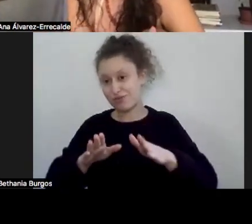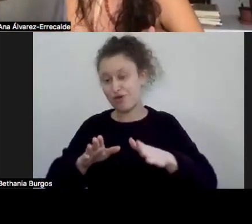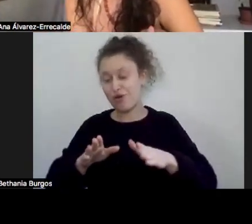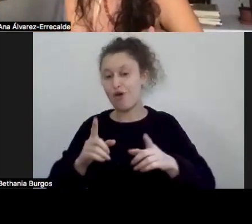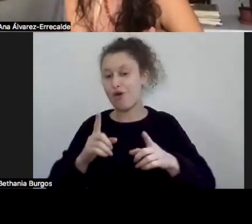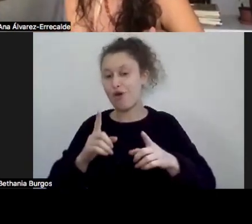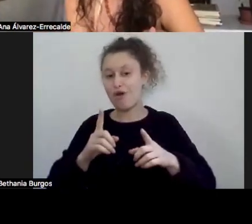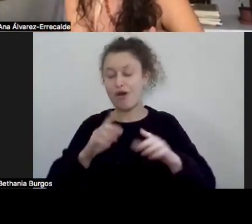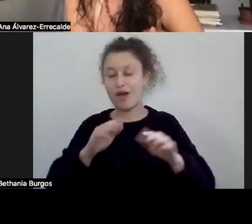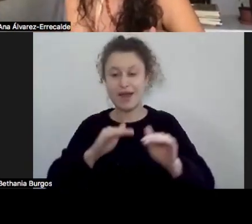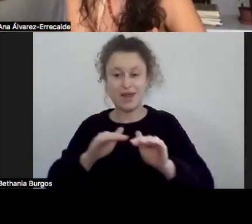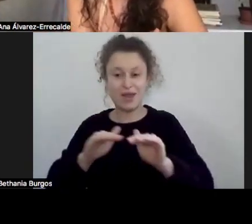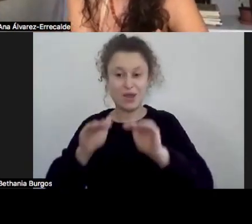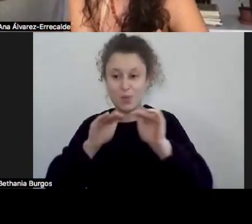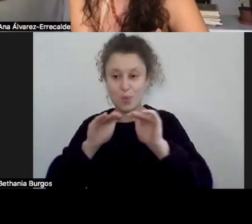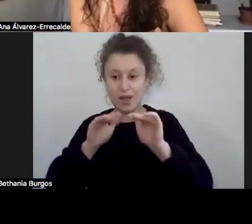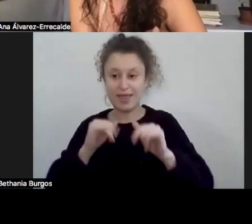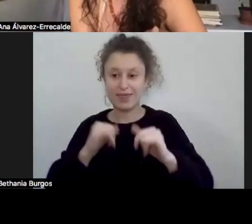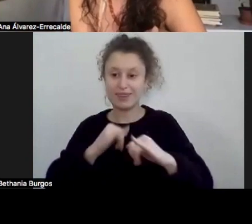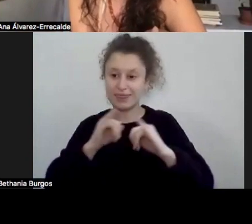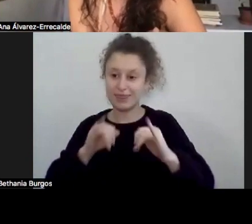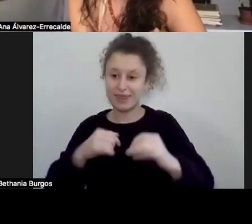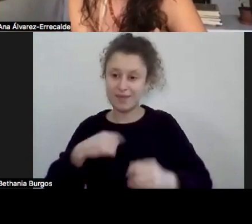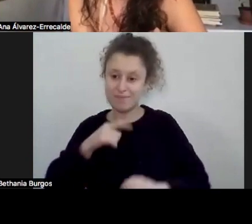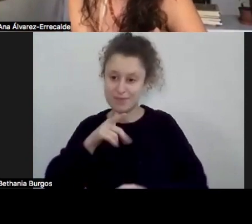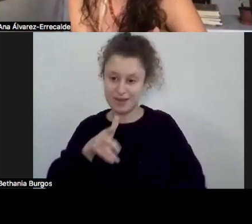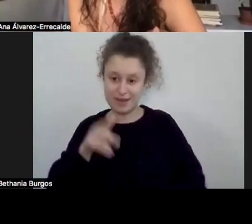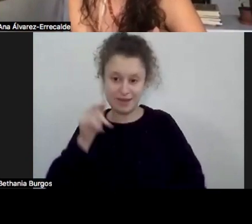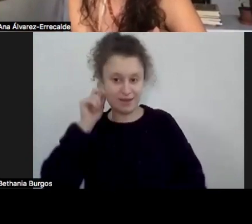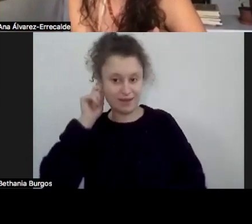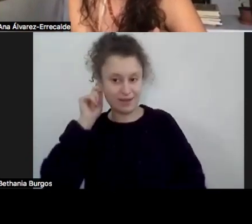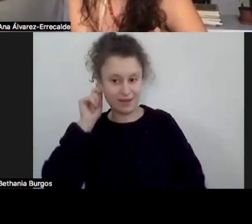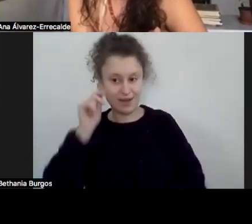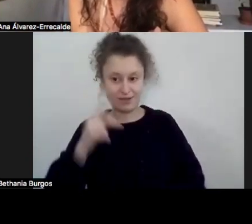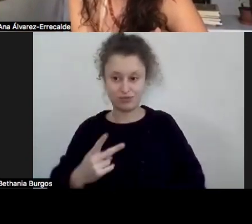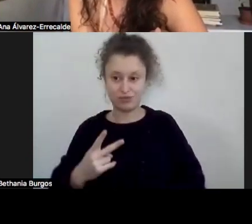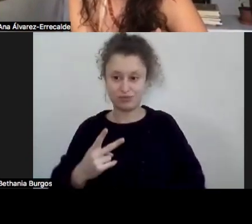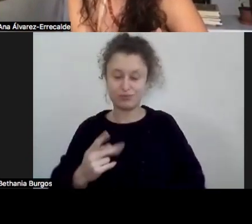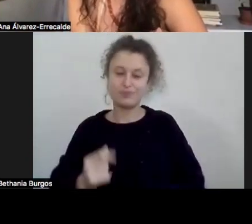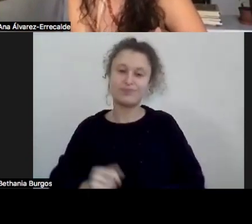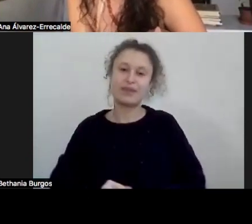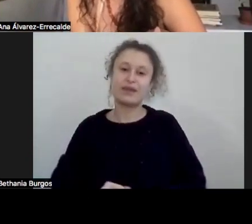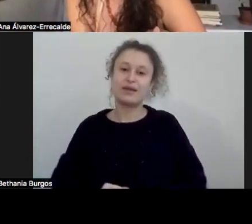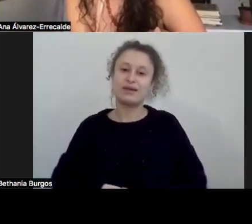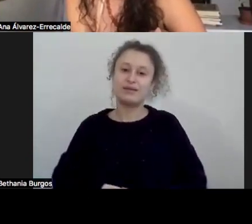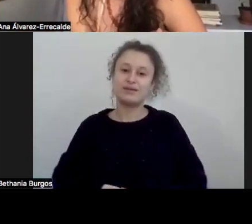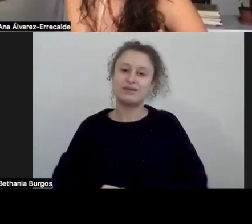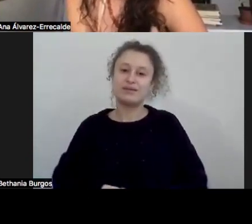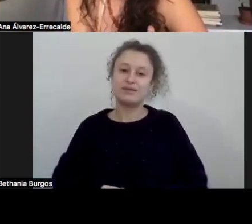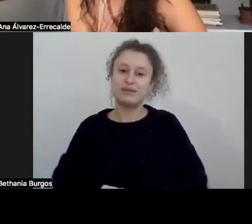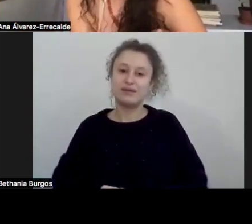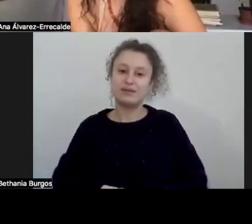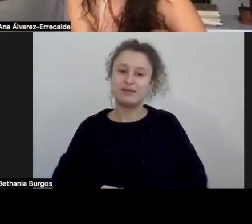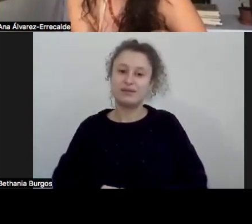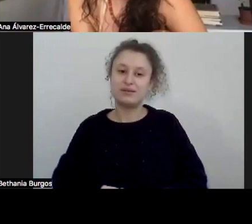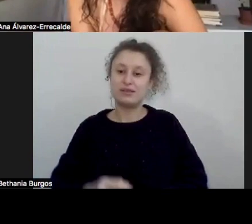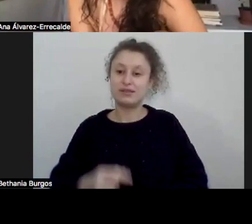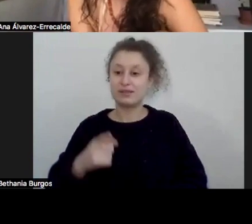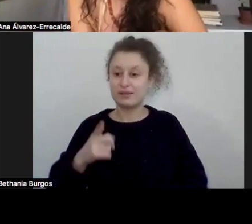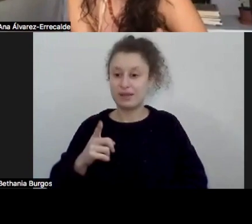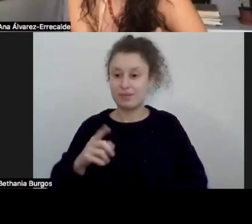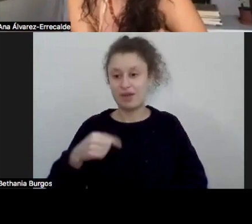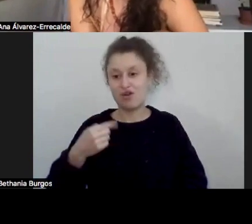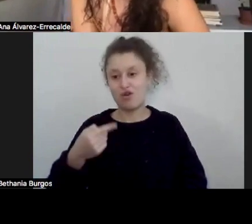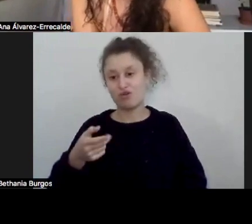febrero. Y Esther también es mamá de Denise y también estaba presente en la sesión del